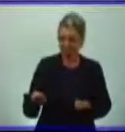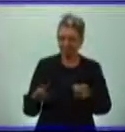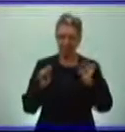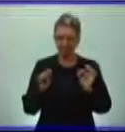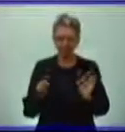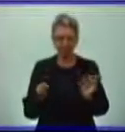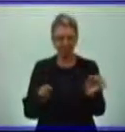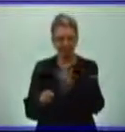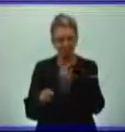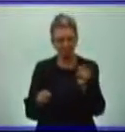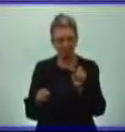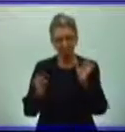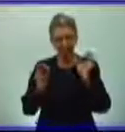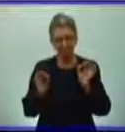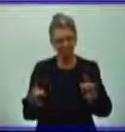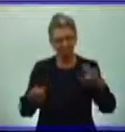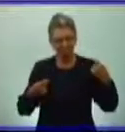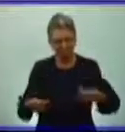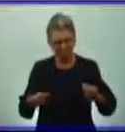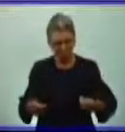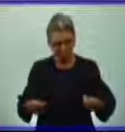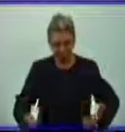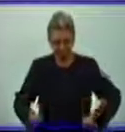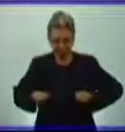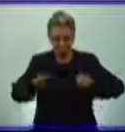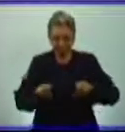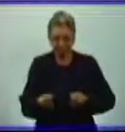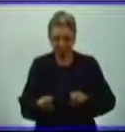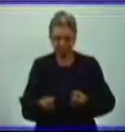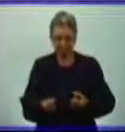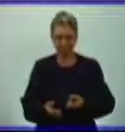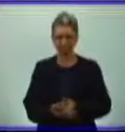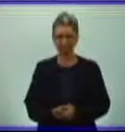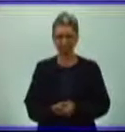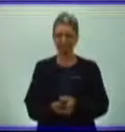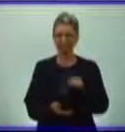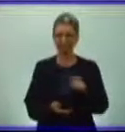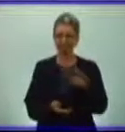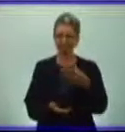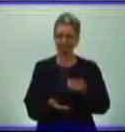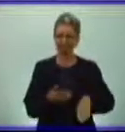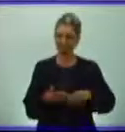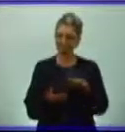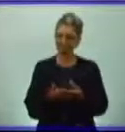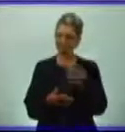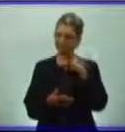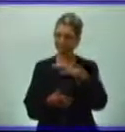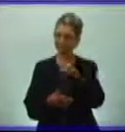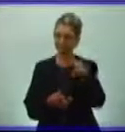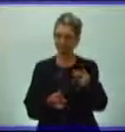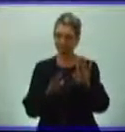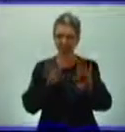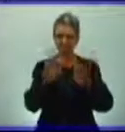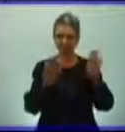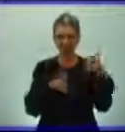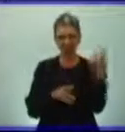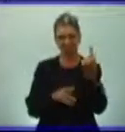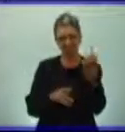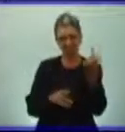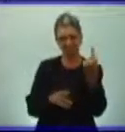cantarlo debes hacerlo con energía. Les propongo continuar observando ahora los atributos